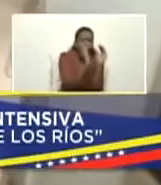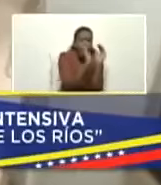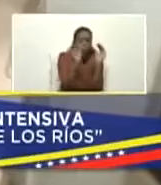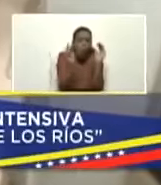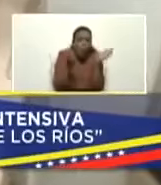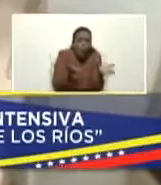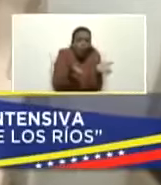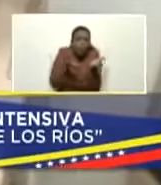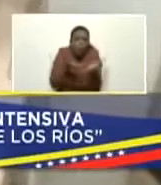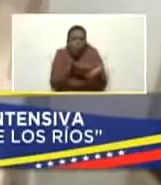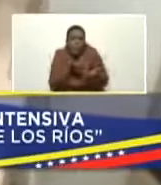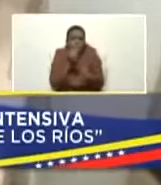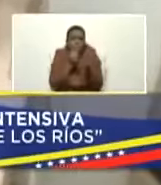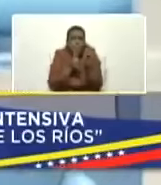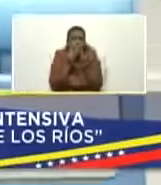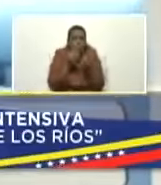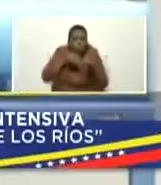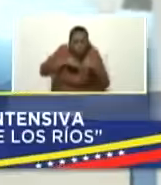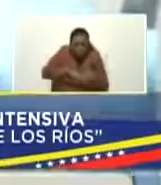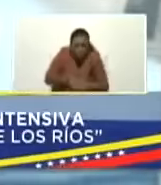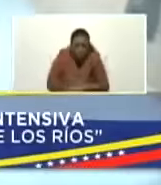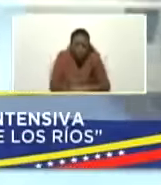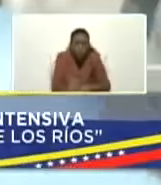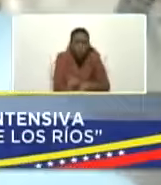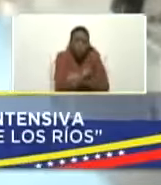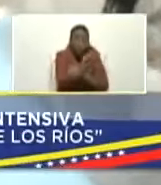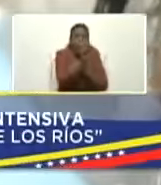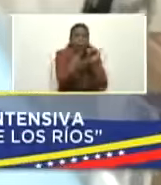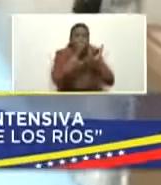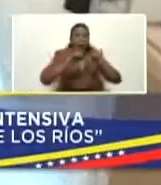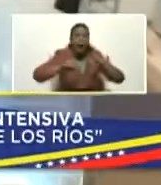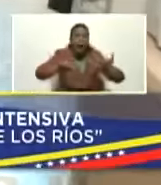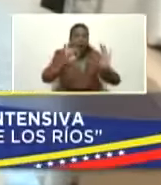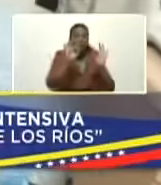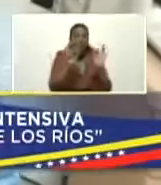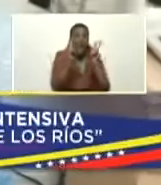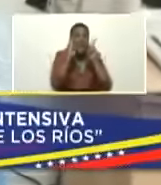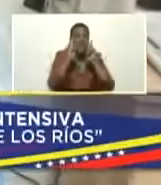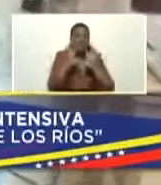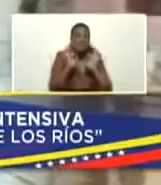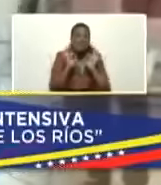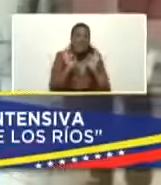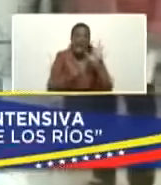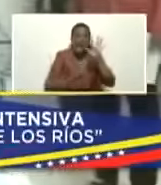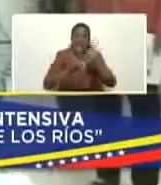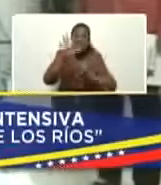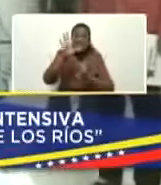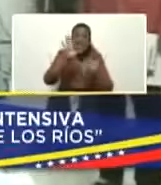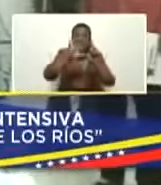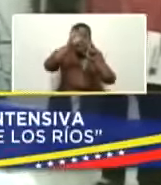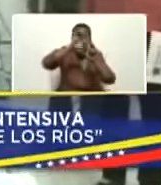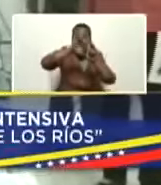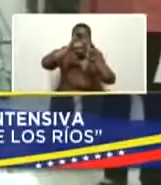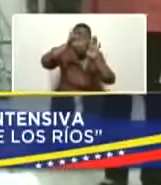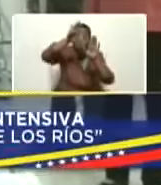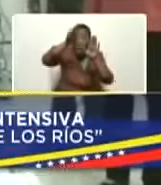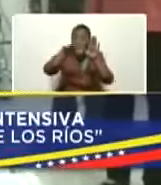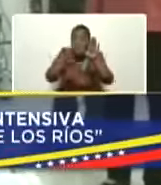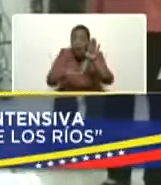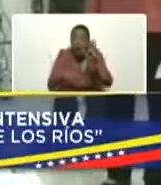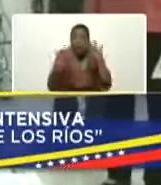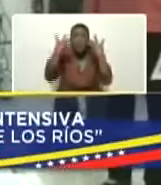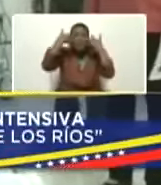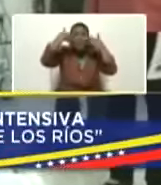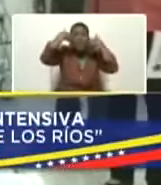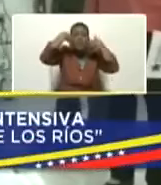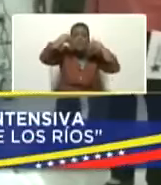portátiles para calentar a los bebés cuando estas áreas deben estar a 15 grados. Y por eso es que tenemos